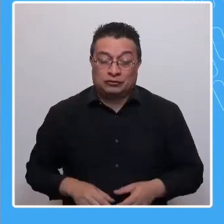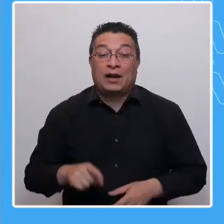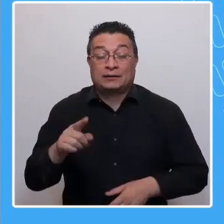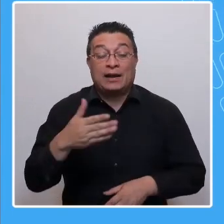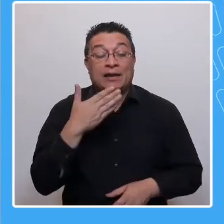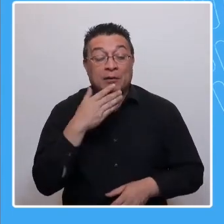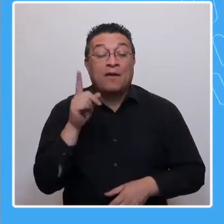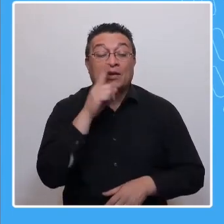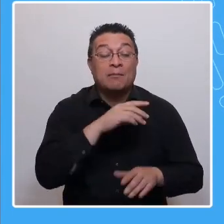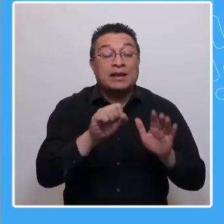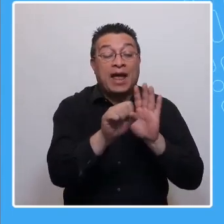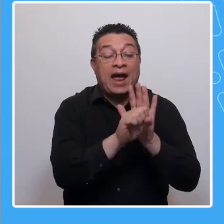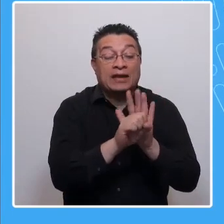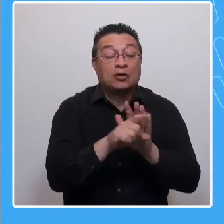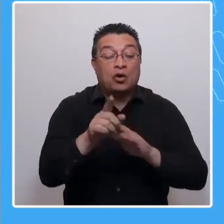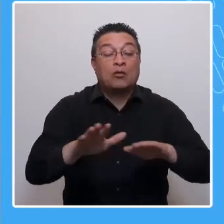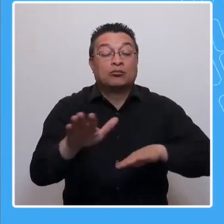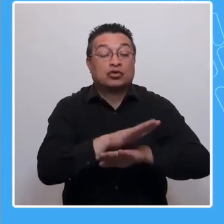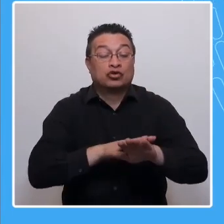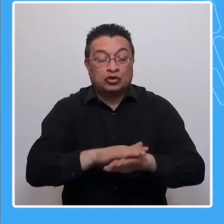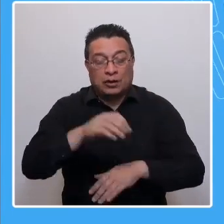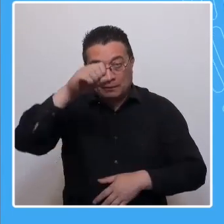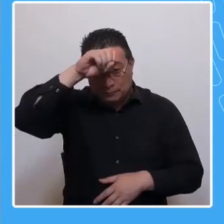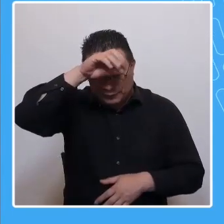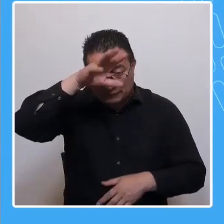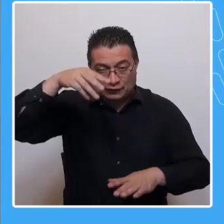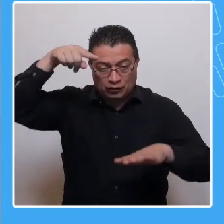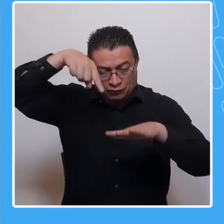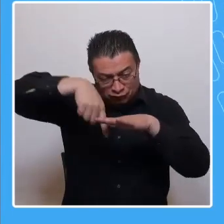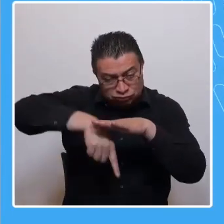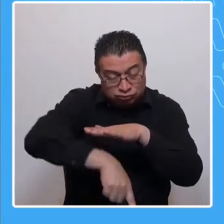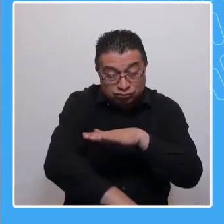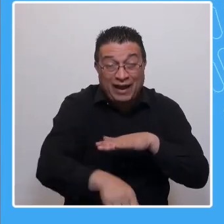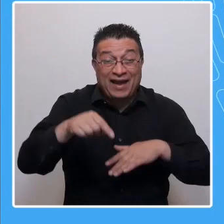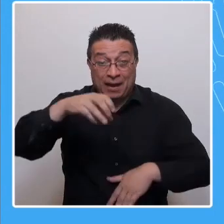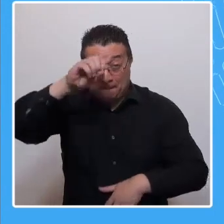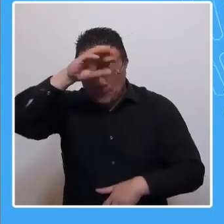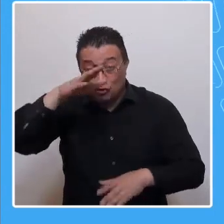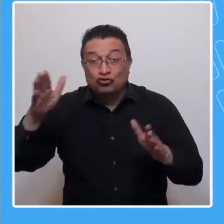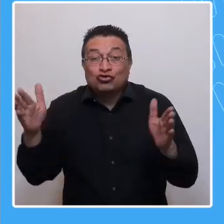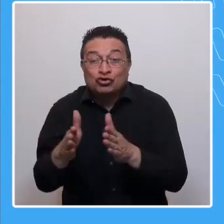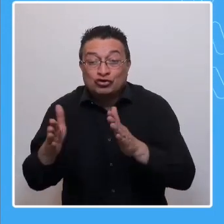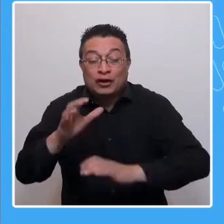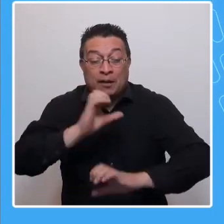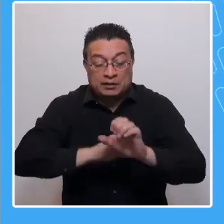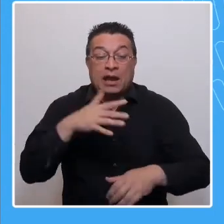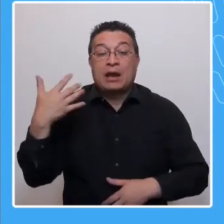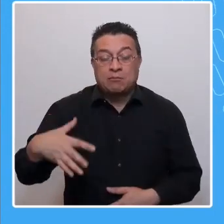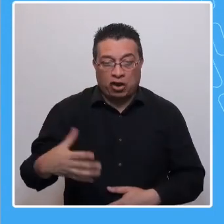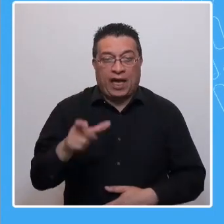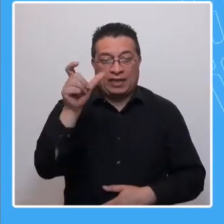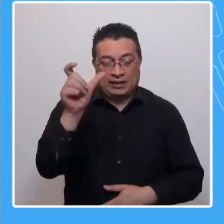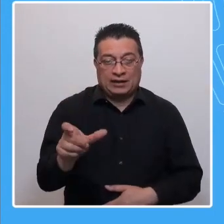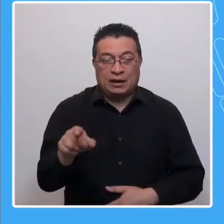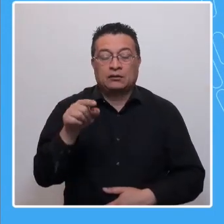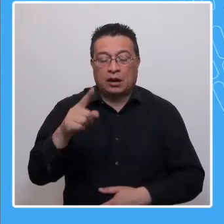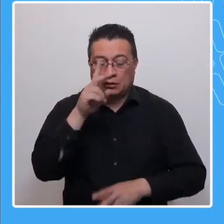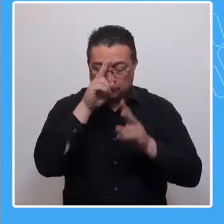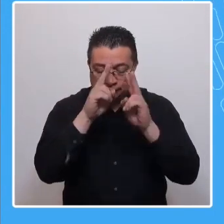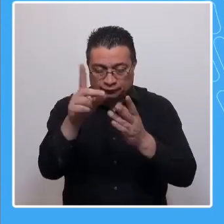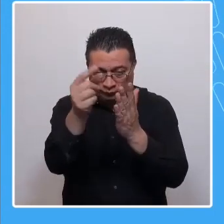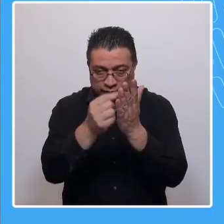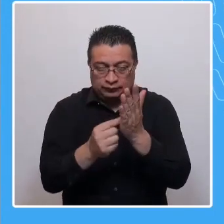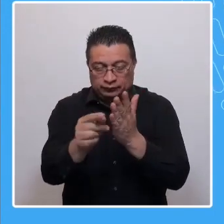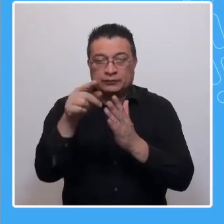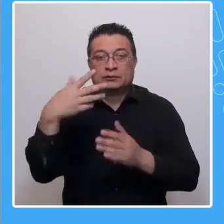artículo especial para la protección de los pequeños mineros y los pirquineros. Sabemos que hoy en día ellos cumplen un rol también importante en la actividad minera y ellos deben ser reconocidos a nivel por